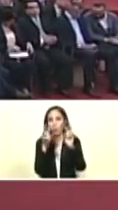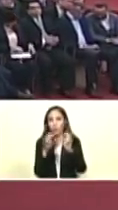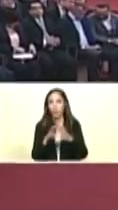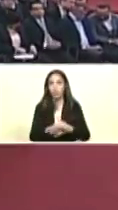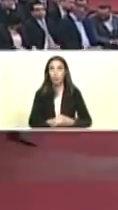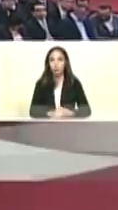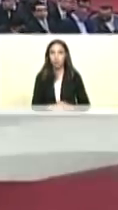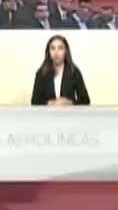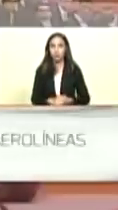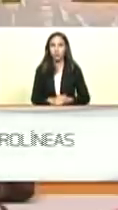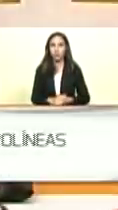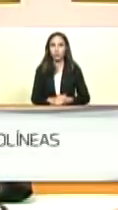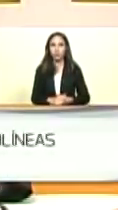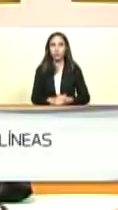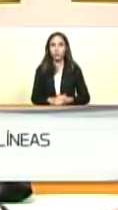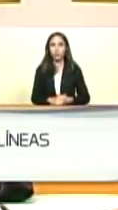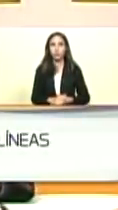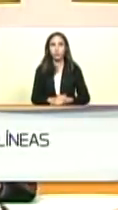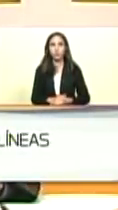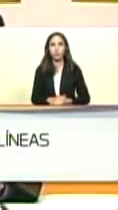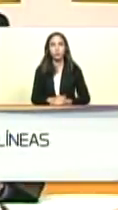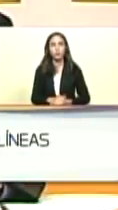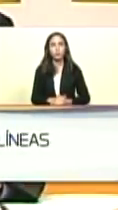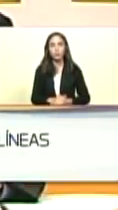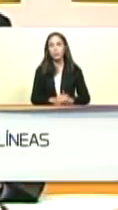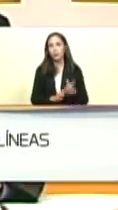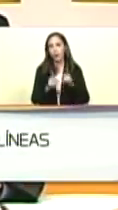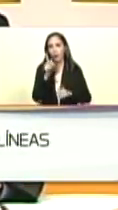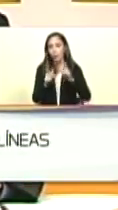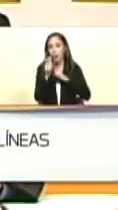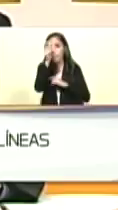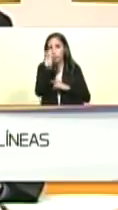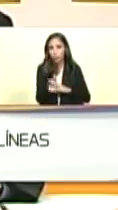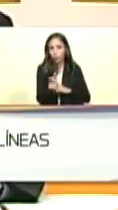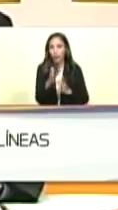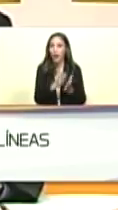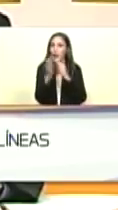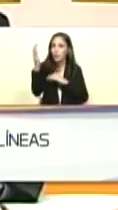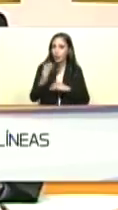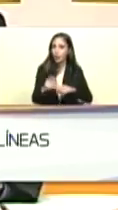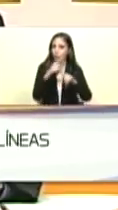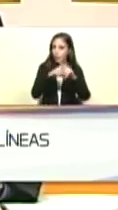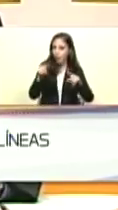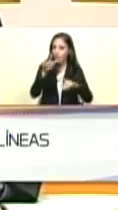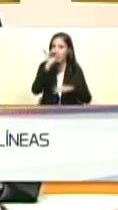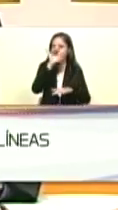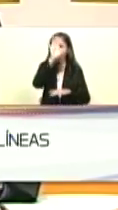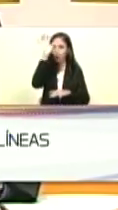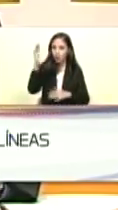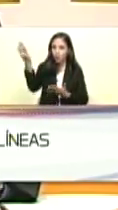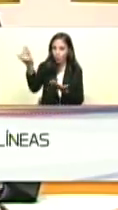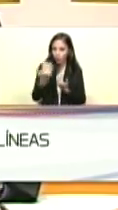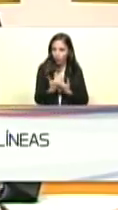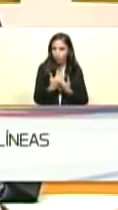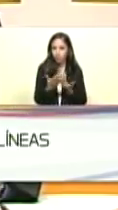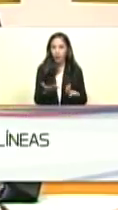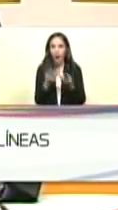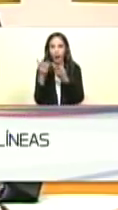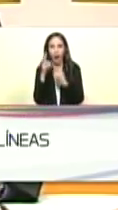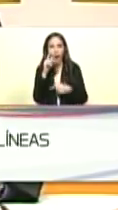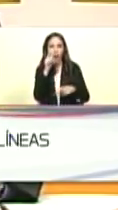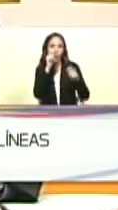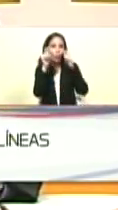que es un centro impresionante de visita internacional, se me ocurre. Por ejemplo, en